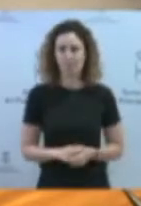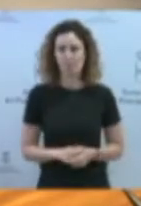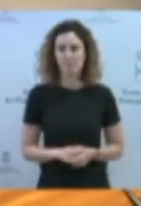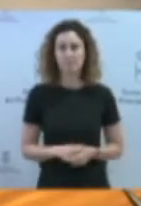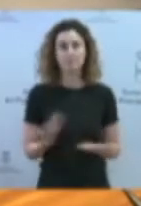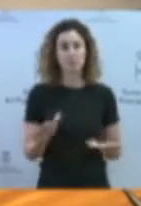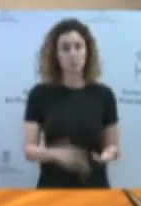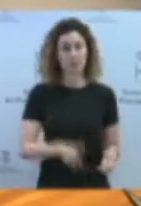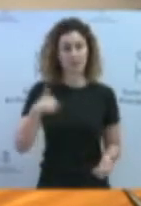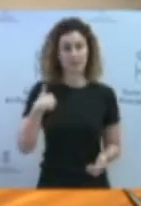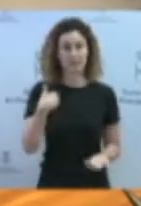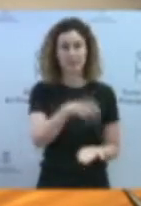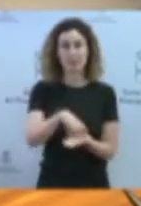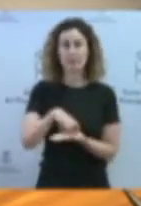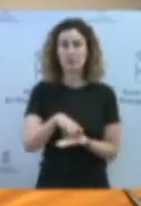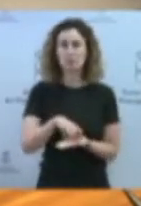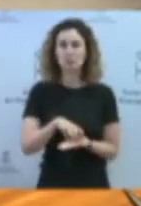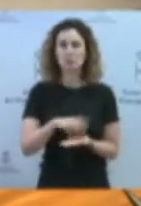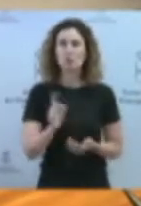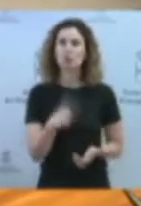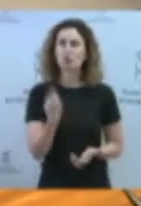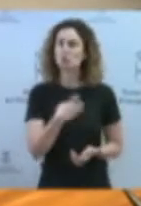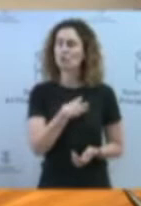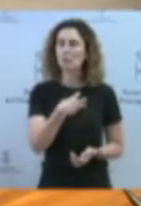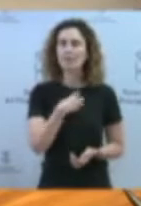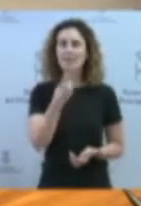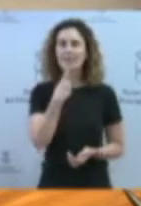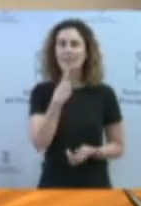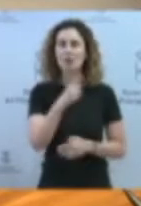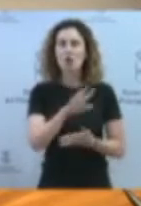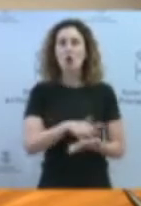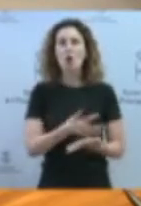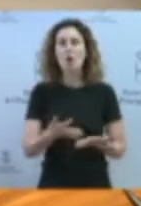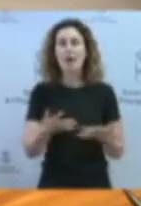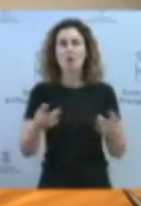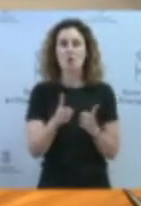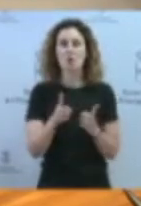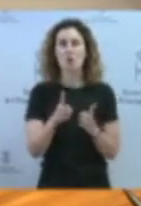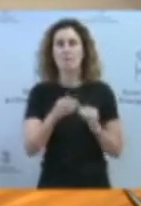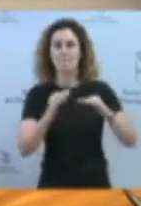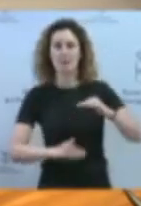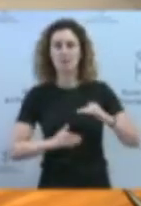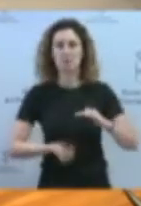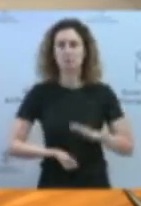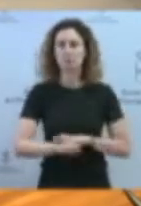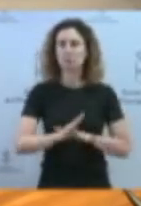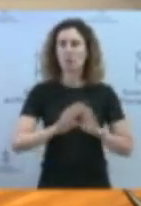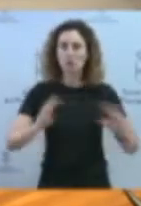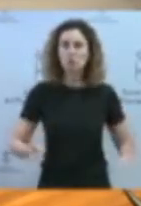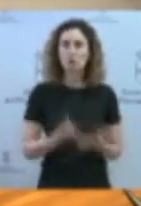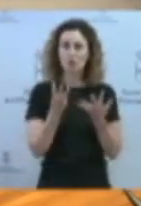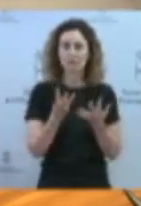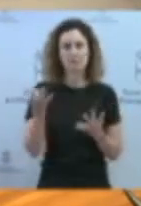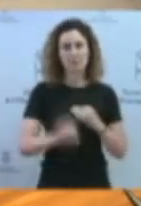podrían establecer una jornada reducida porque había que mantener la jornada completa de acuerdo con las horas y con la distribución